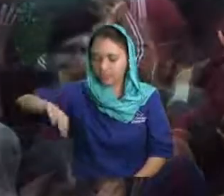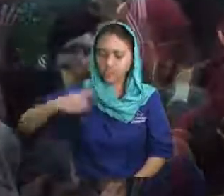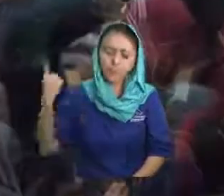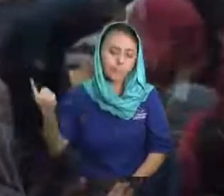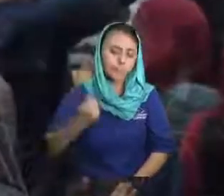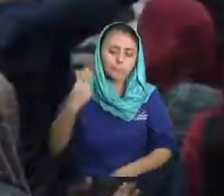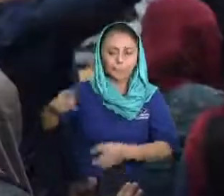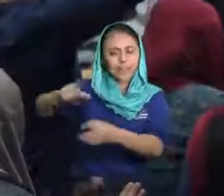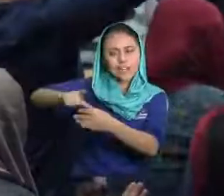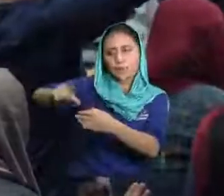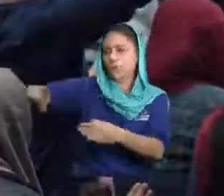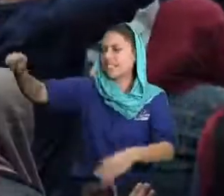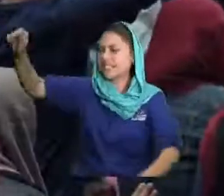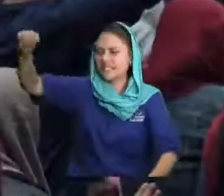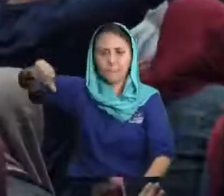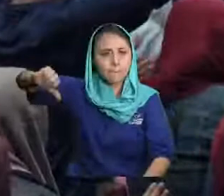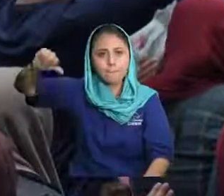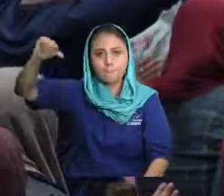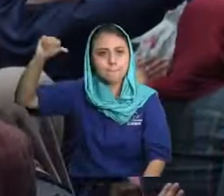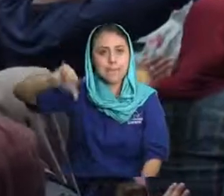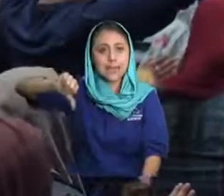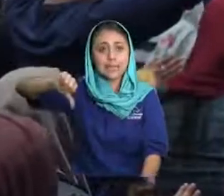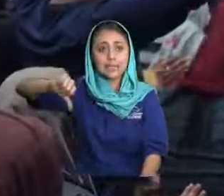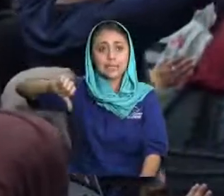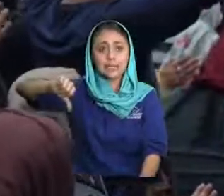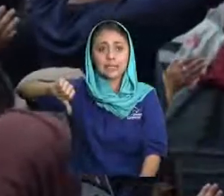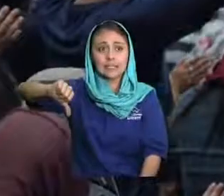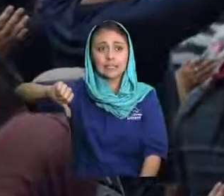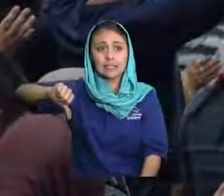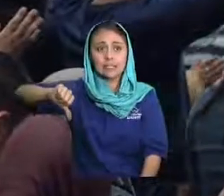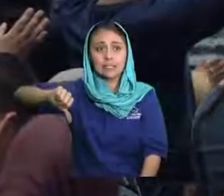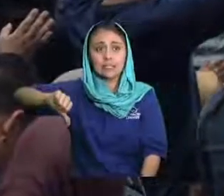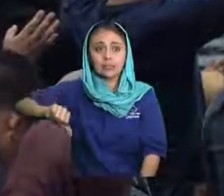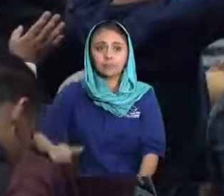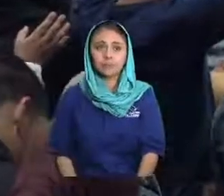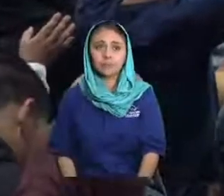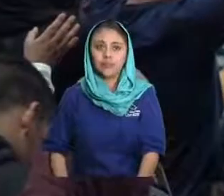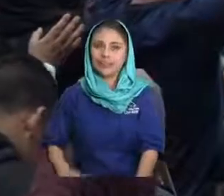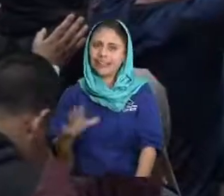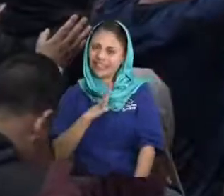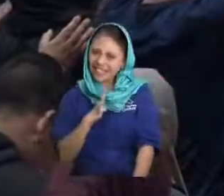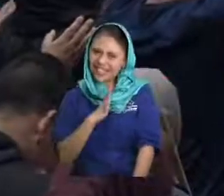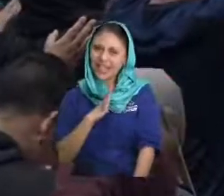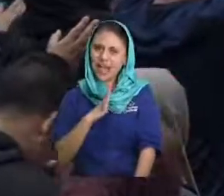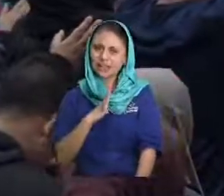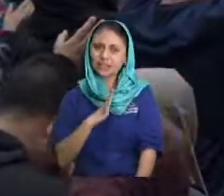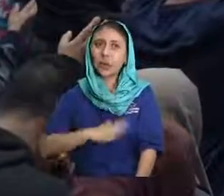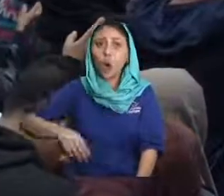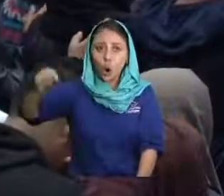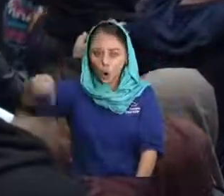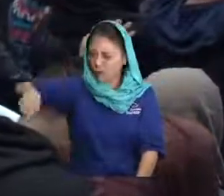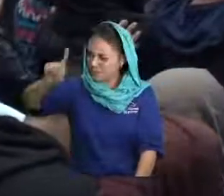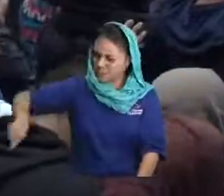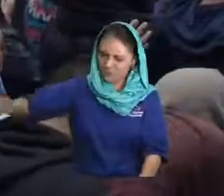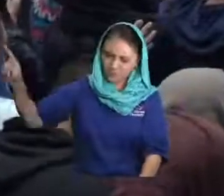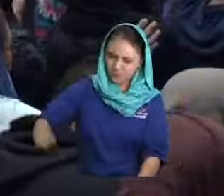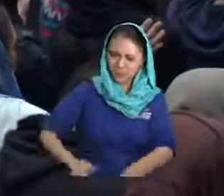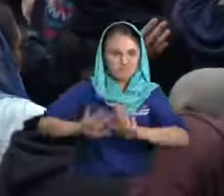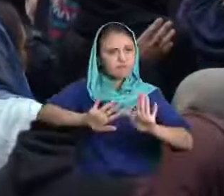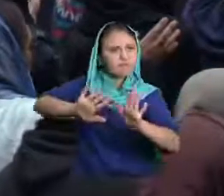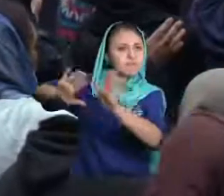todas cosas malas que se pudieran haber estado cerniendo sobre sus cabezas, se eliminan hoy.